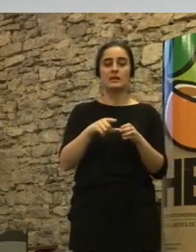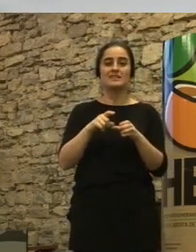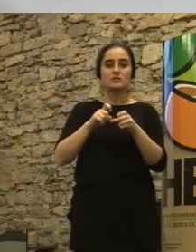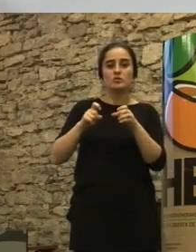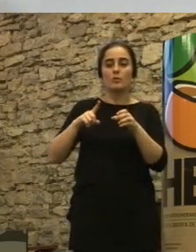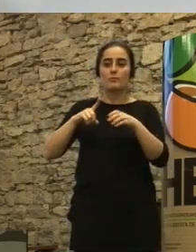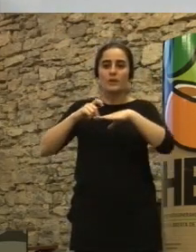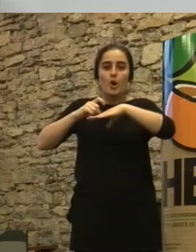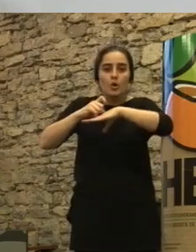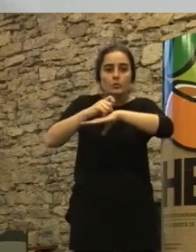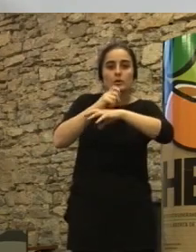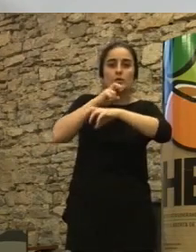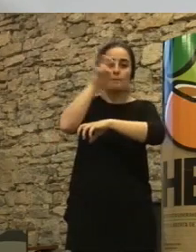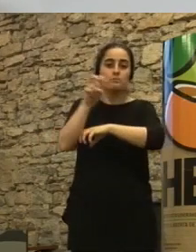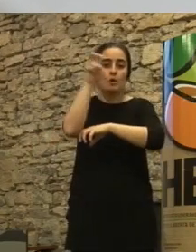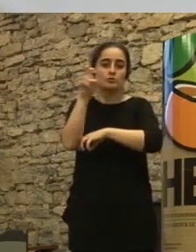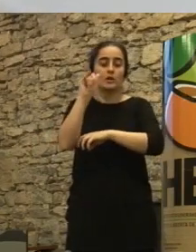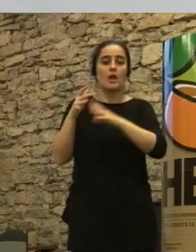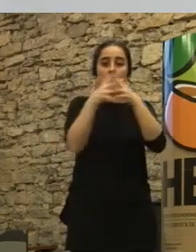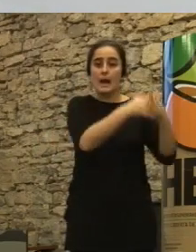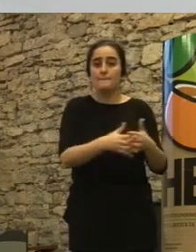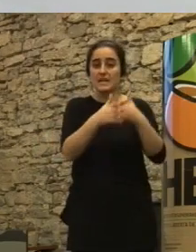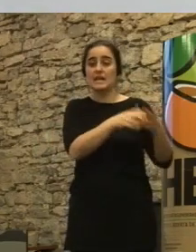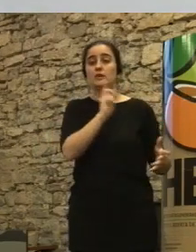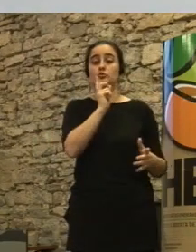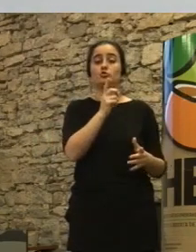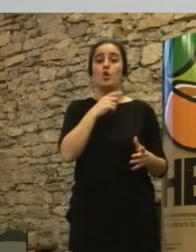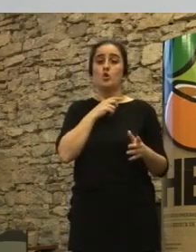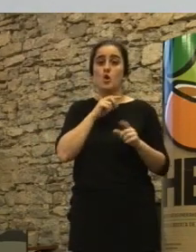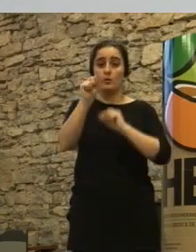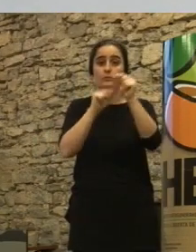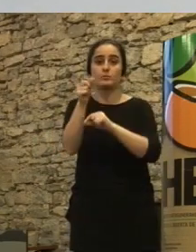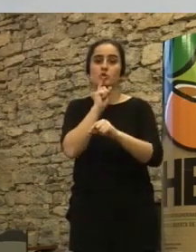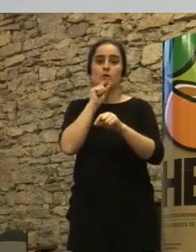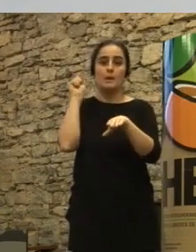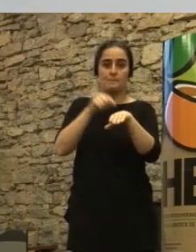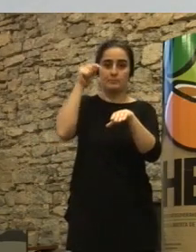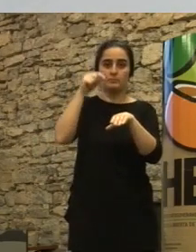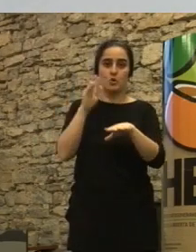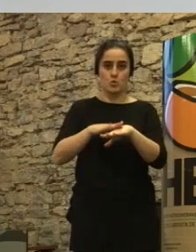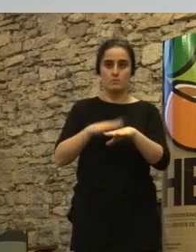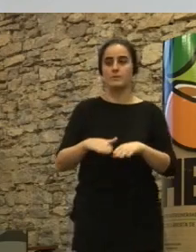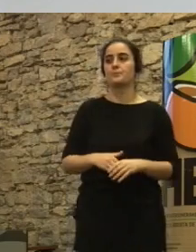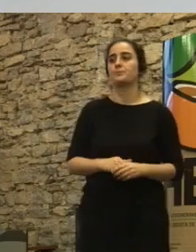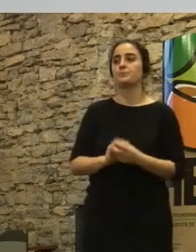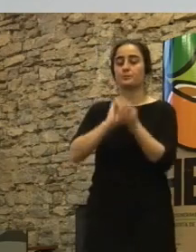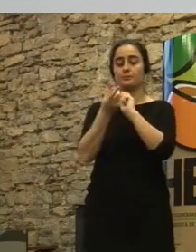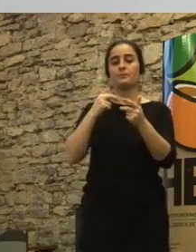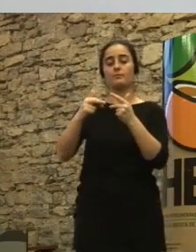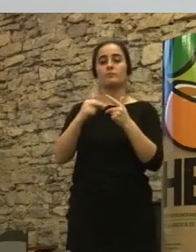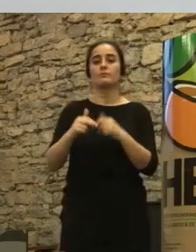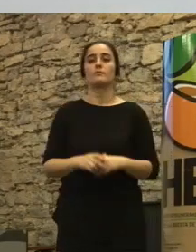mosca que hay en América y que solo se transmite además a través de picadura. Zer ikusirik ez